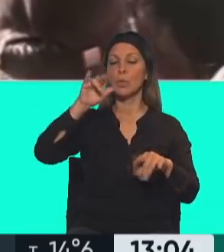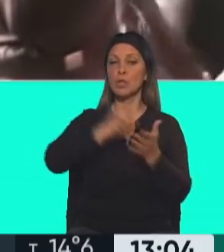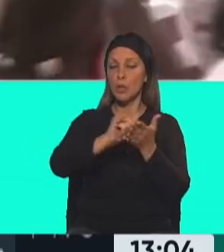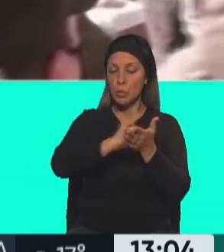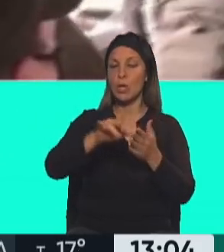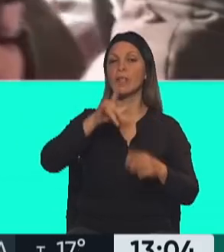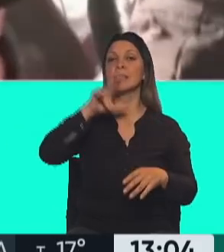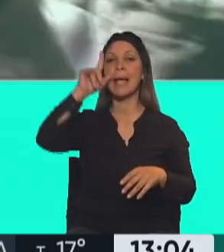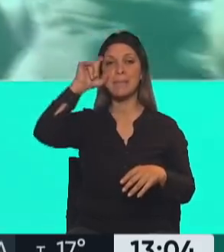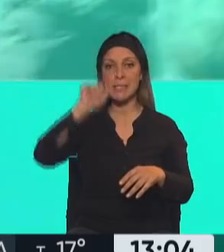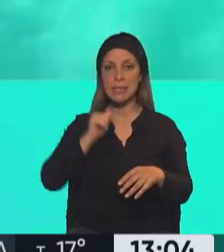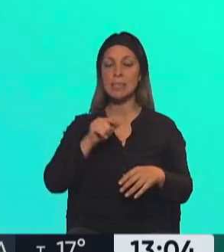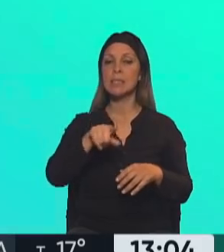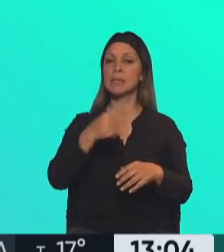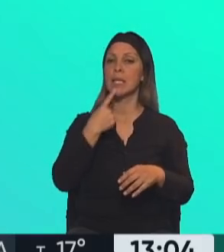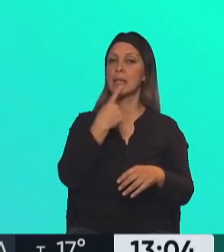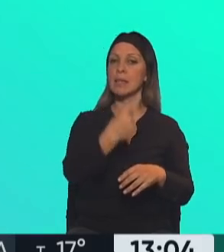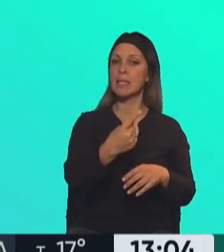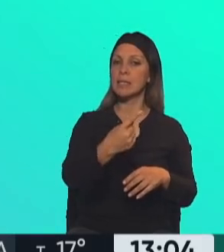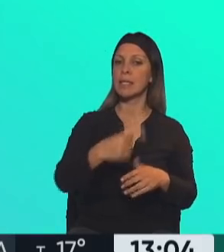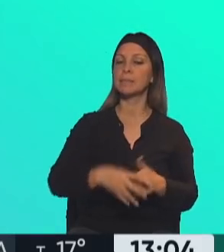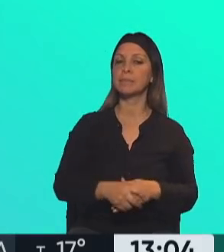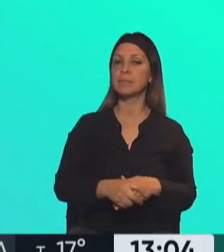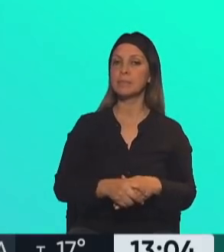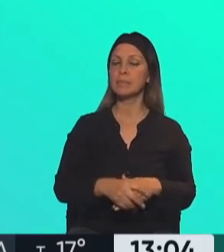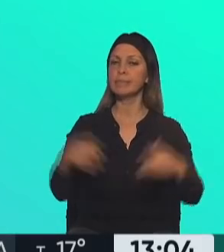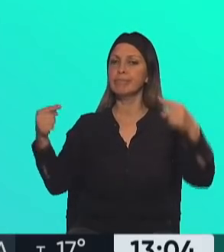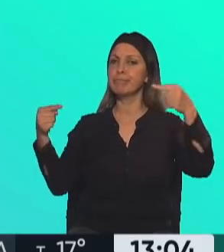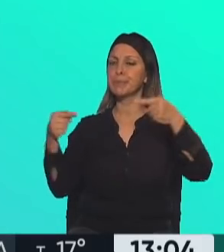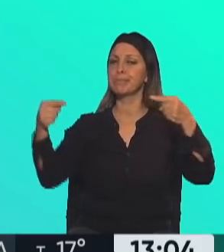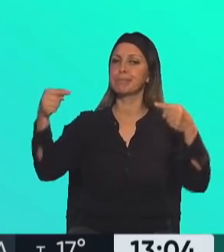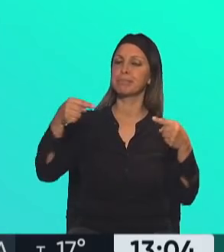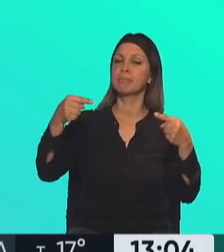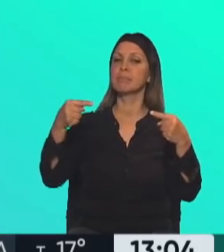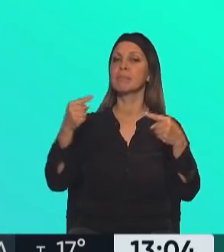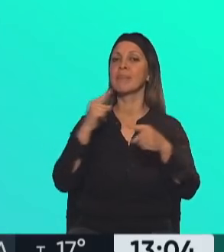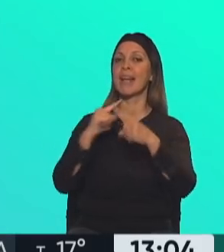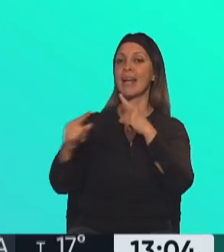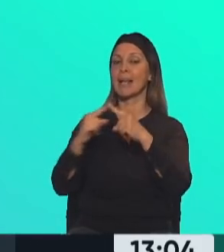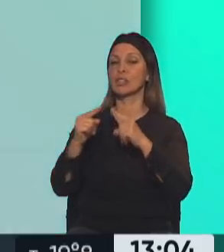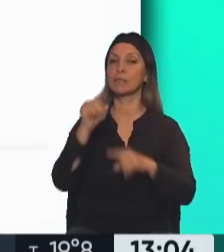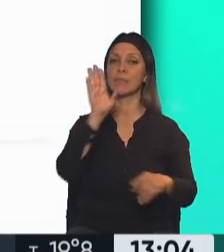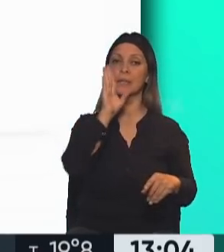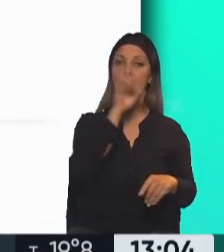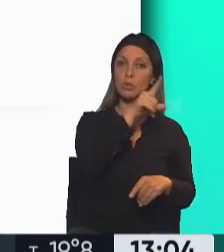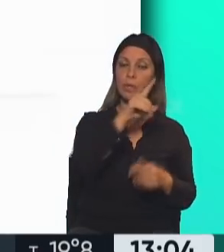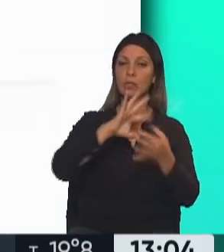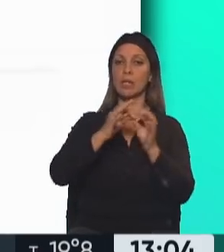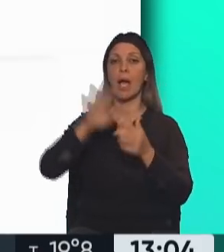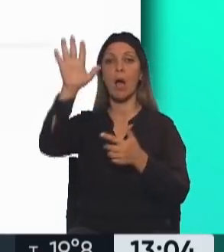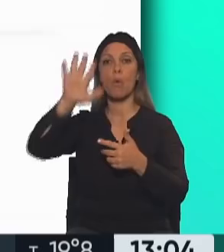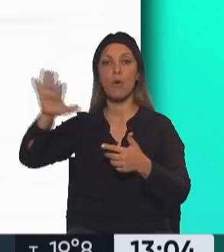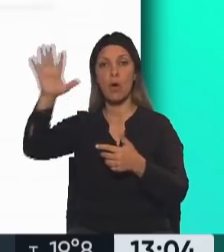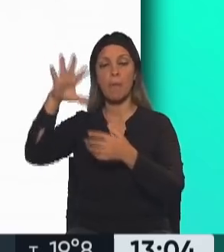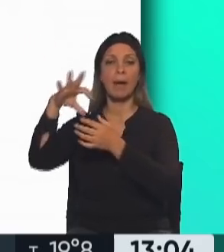que habla precisamente de lo que serían unas grietas entre la relación entre Estados Unidos, Europa, respecto